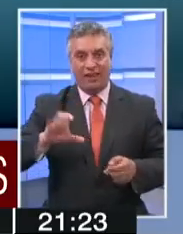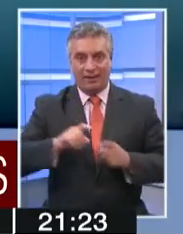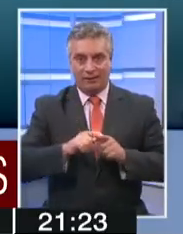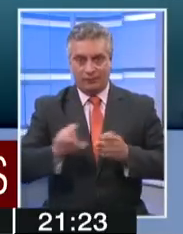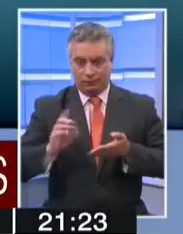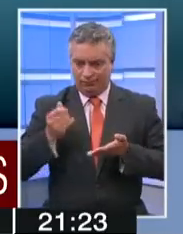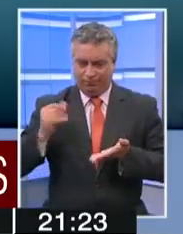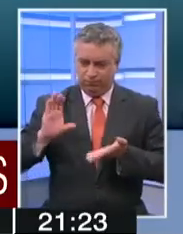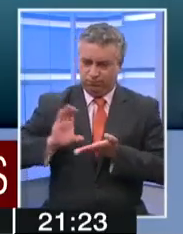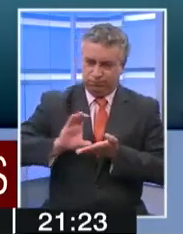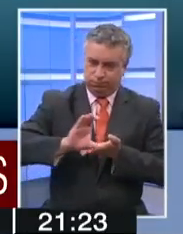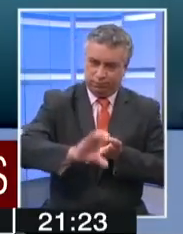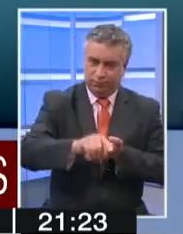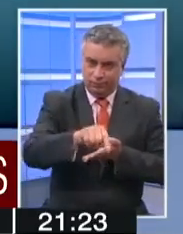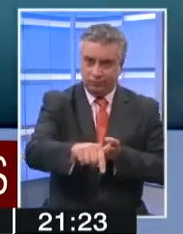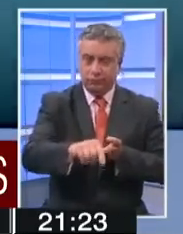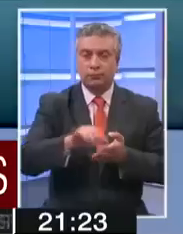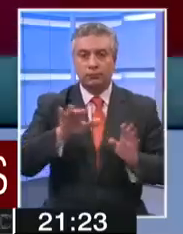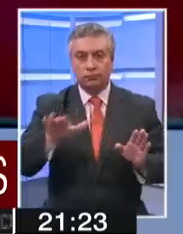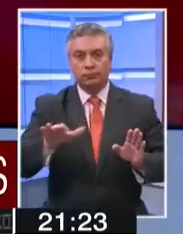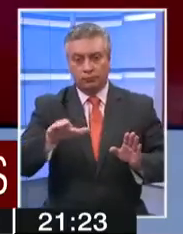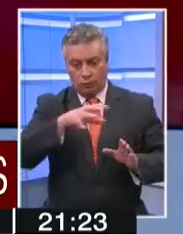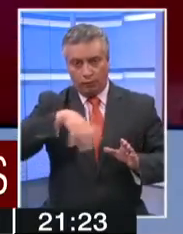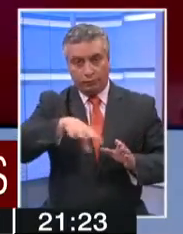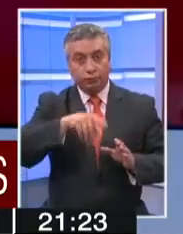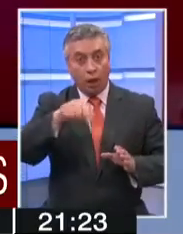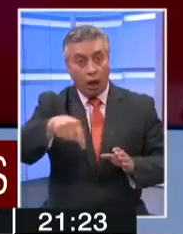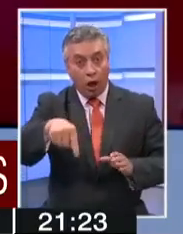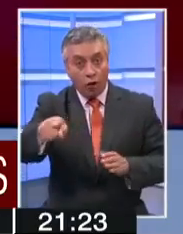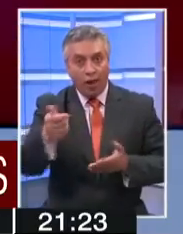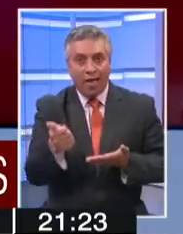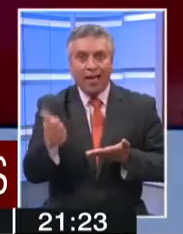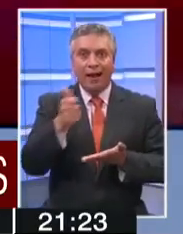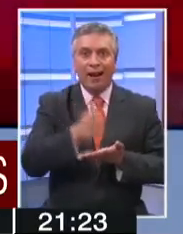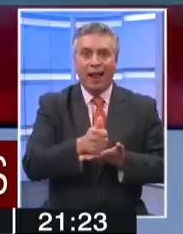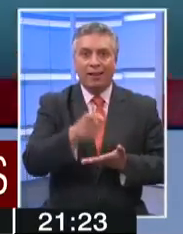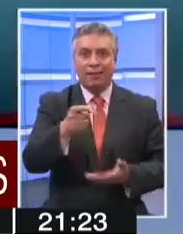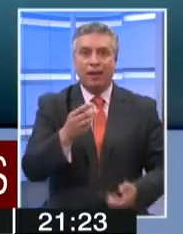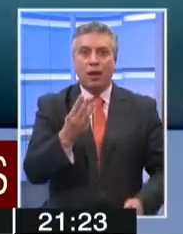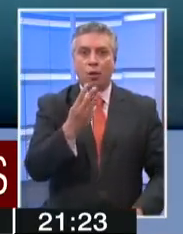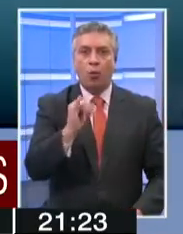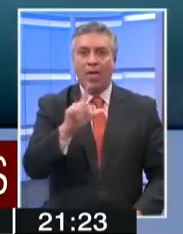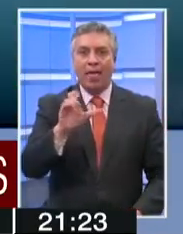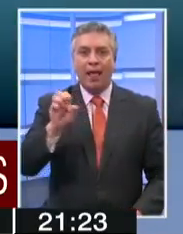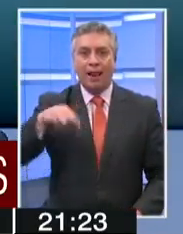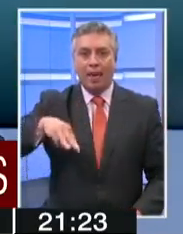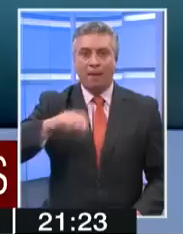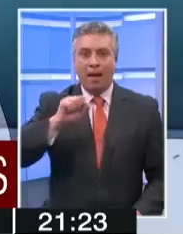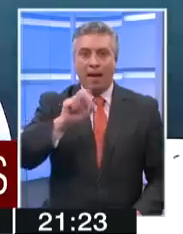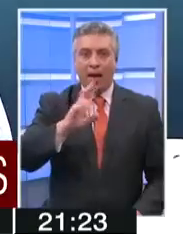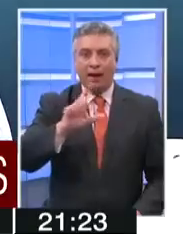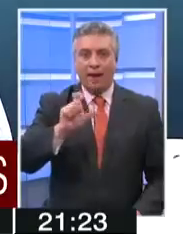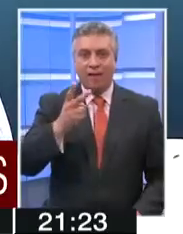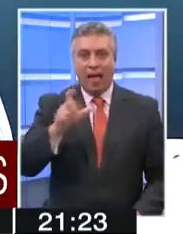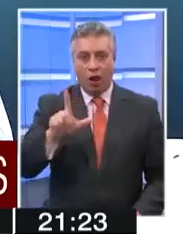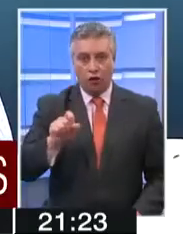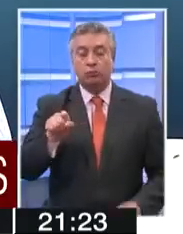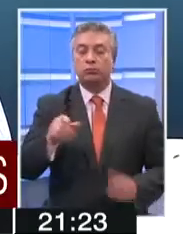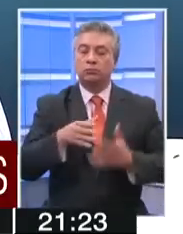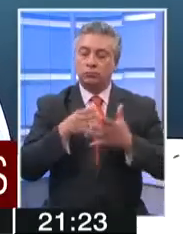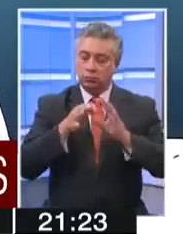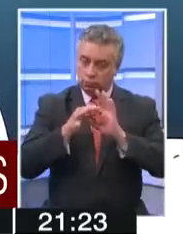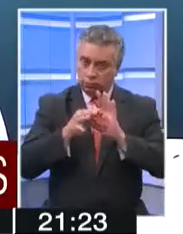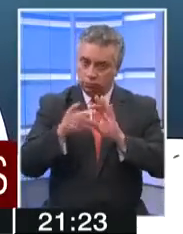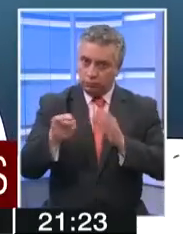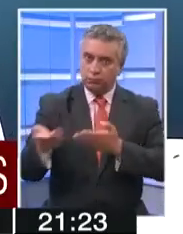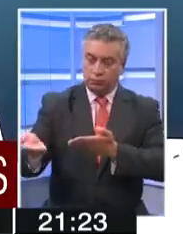se encuentra ubicada la comuna de Santa Cruz, con cuyo alcalde William Arévalo conversamos aquí en CNN Prime. Gracias por estar con nosotros, alcalde. Bienvenido. Gracias a ustedes